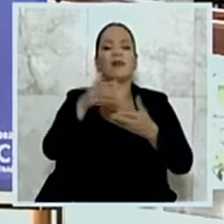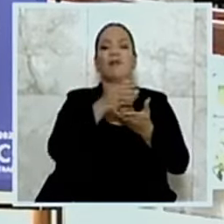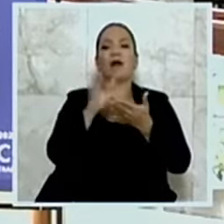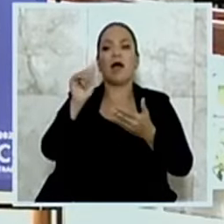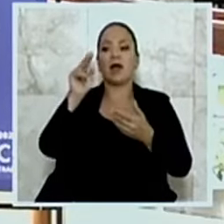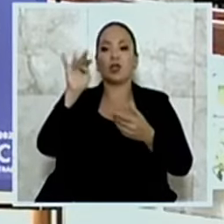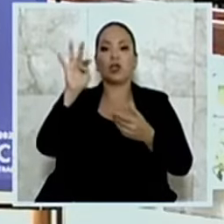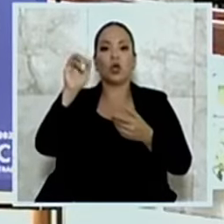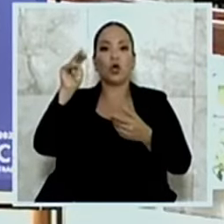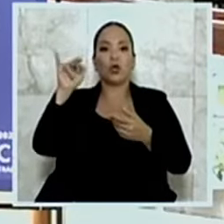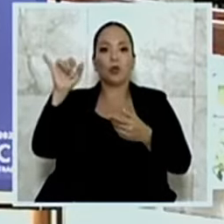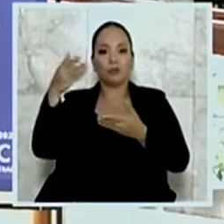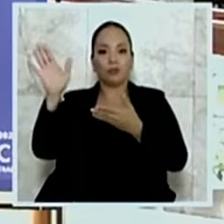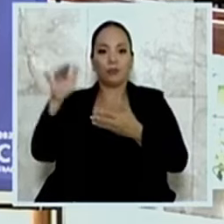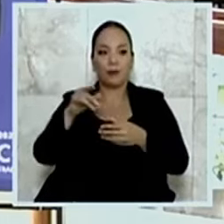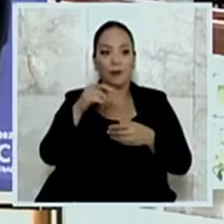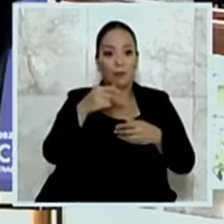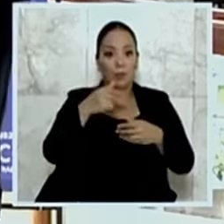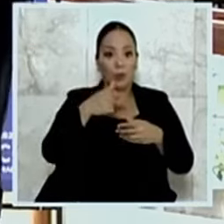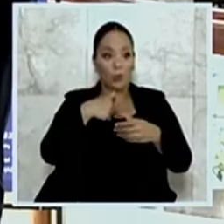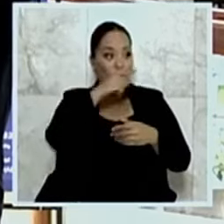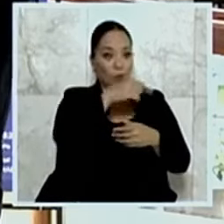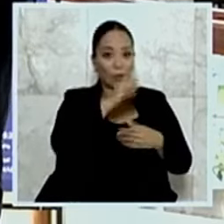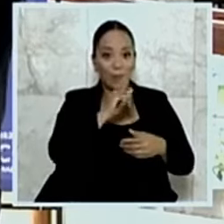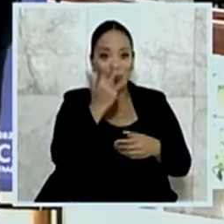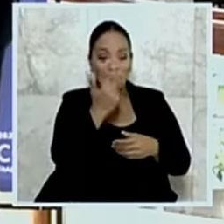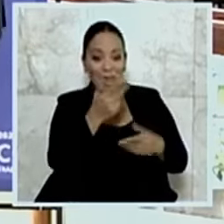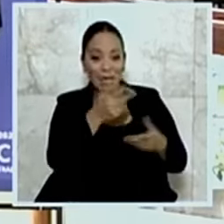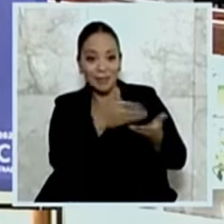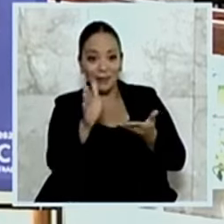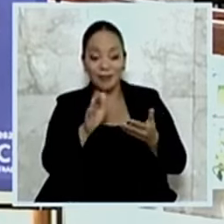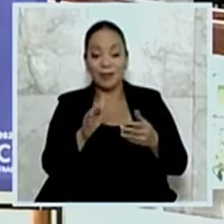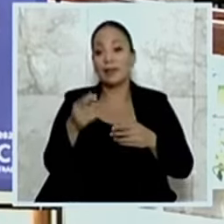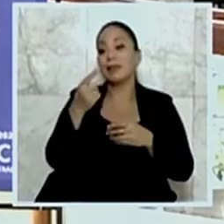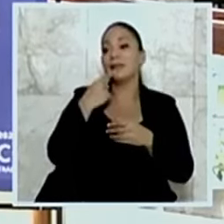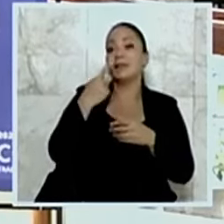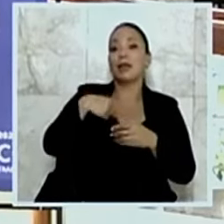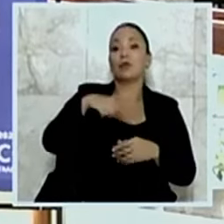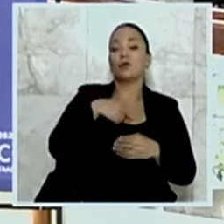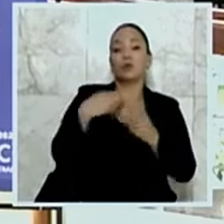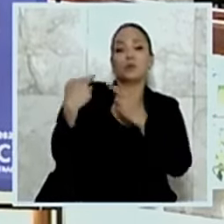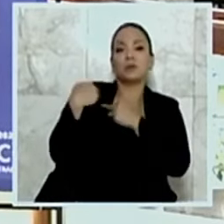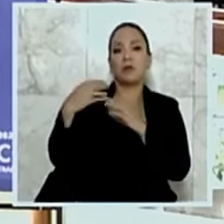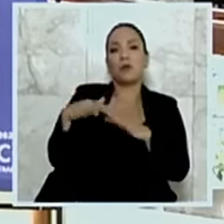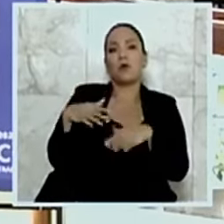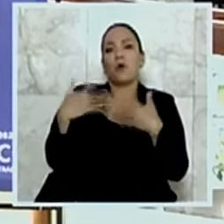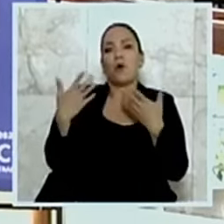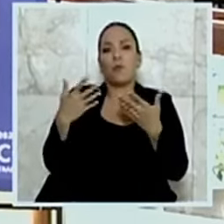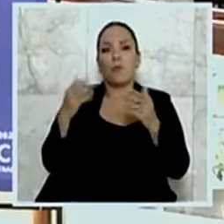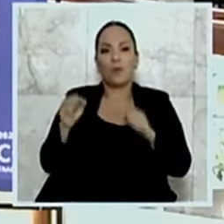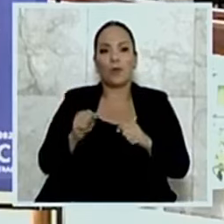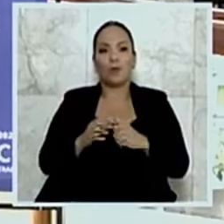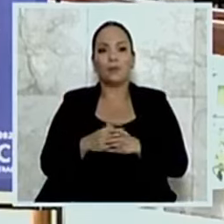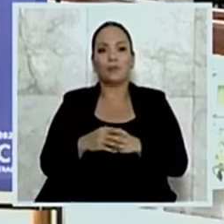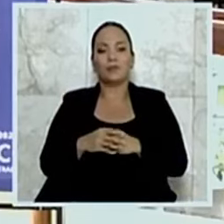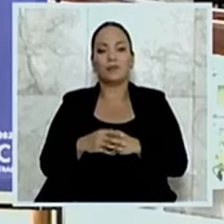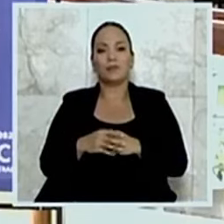una vergüenza, que merece la destitución, que cómo se nos ocurre ¿La nombrar... destitución suya y mía o la de don Antonio? La de don Antonio por